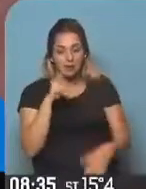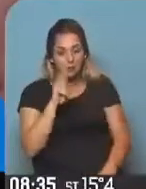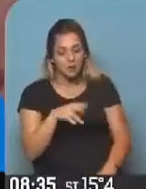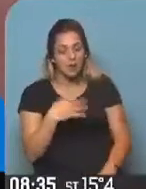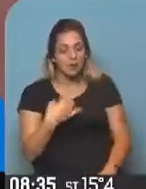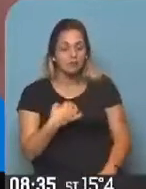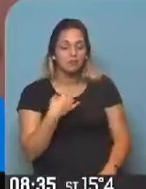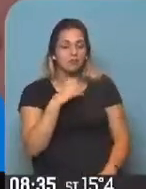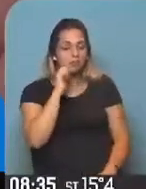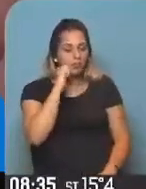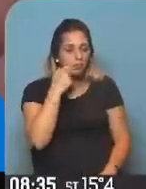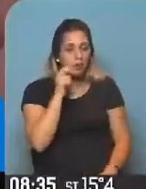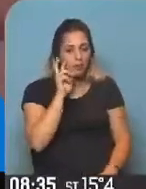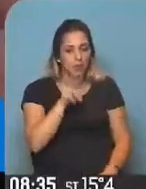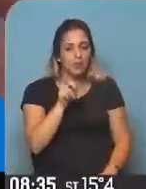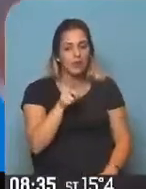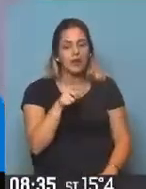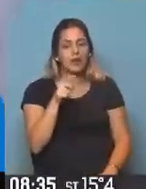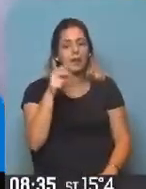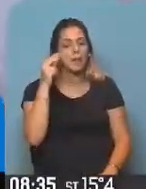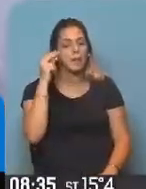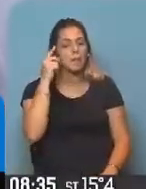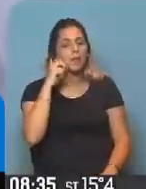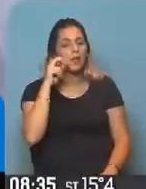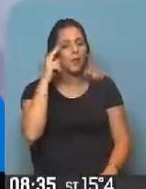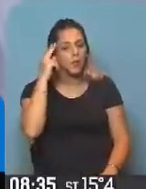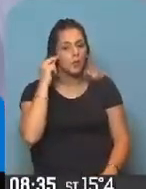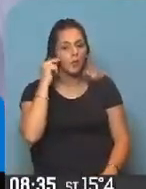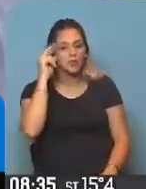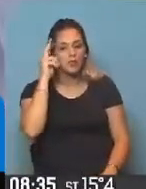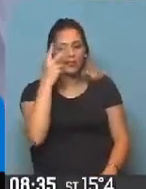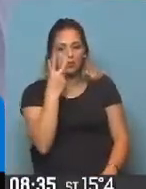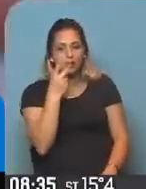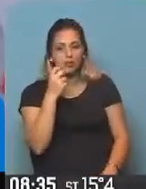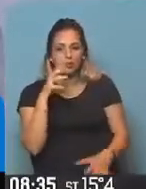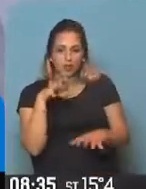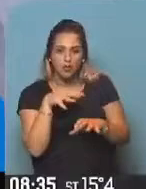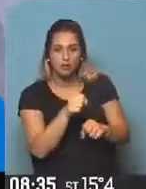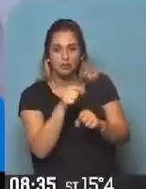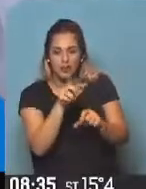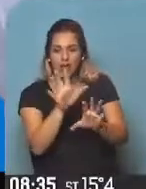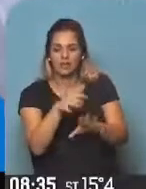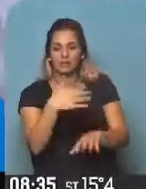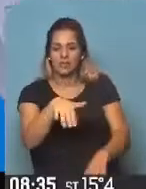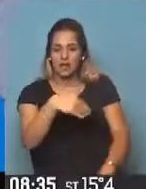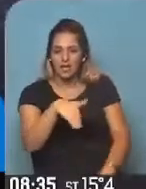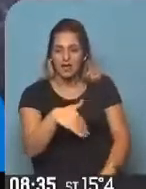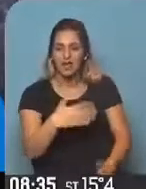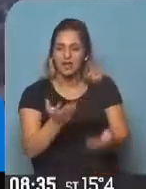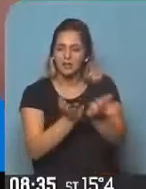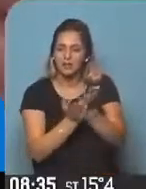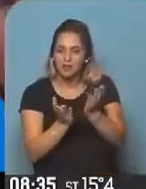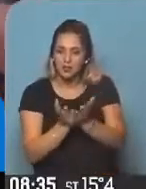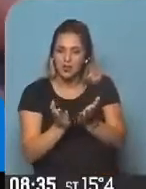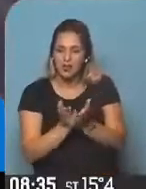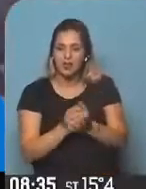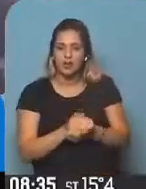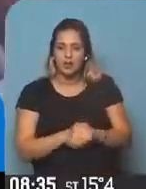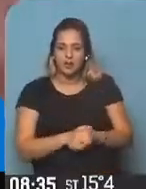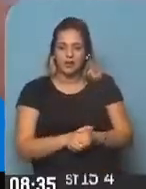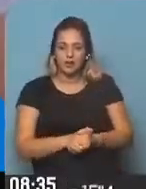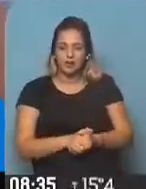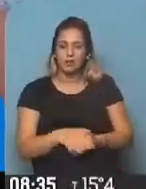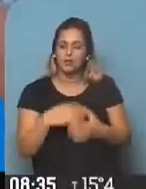acá lógicamente se ve en el 82 como se reprime a alguien así en la calle los chicos no tienen que